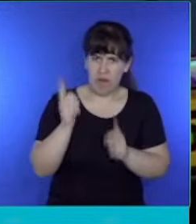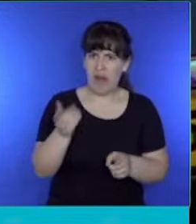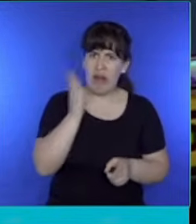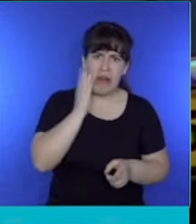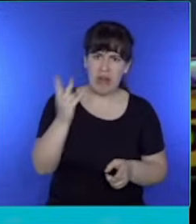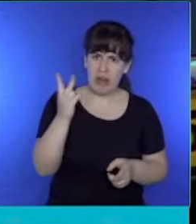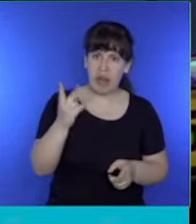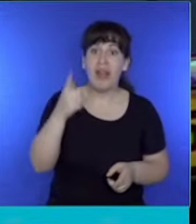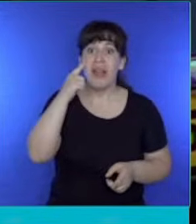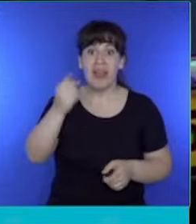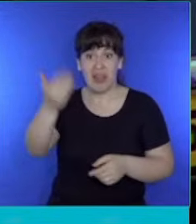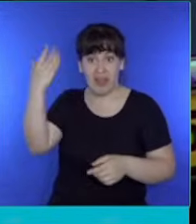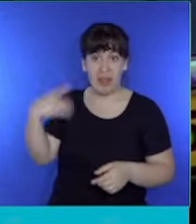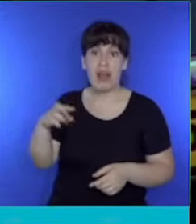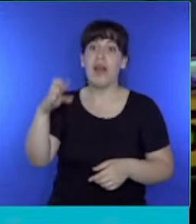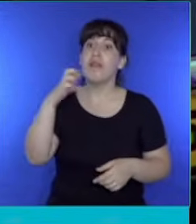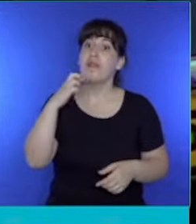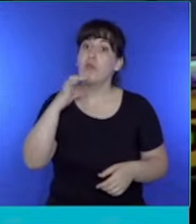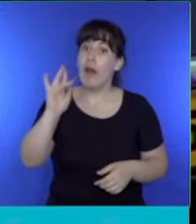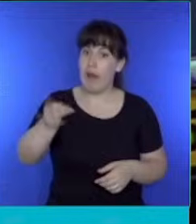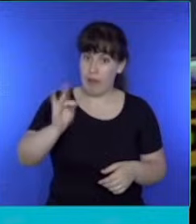Ese 19 de diciembre,